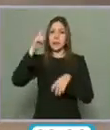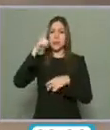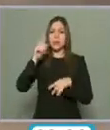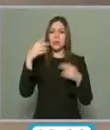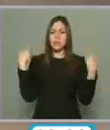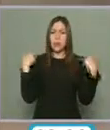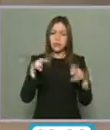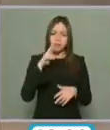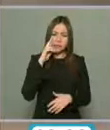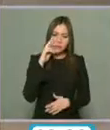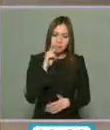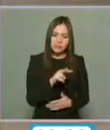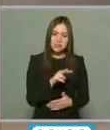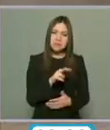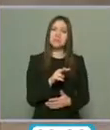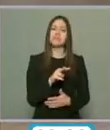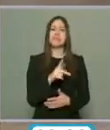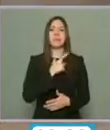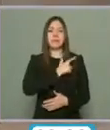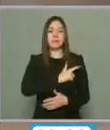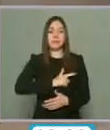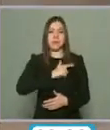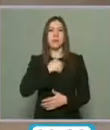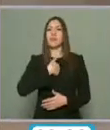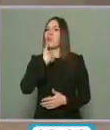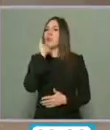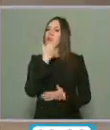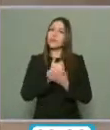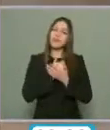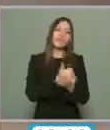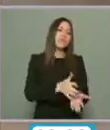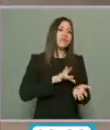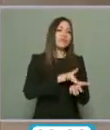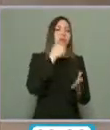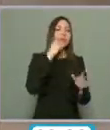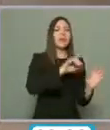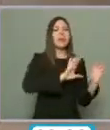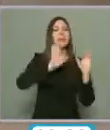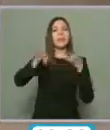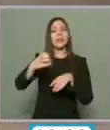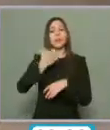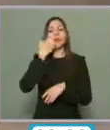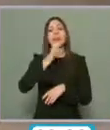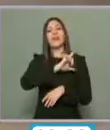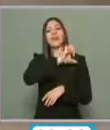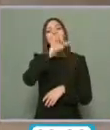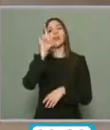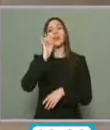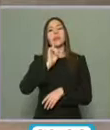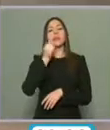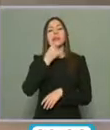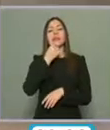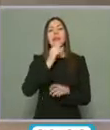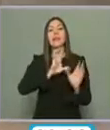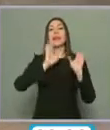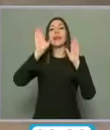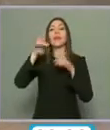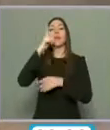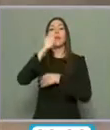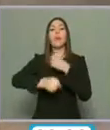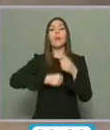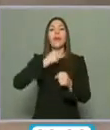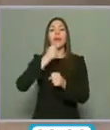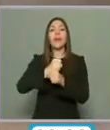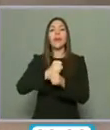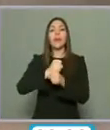obras y dice: yo voy a hacer todo lo posible para que entres. Toma un año de clases como adolescente en la Escuela de Bellas Artes